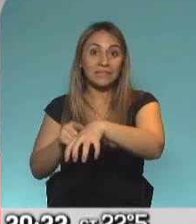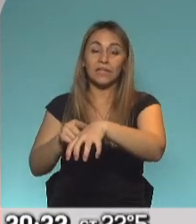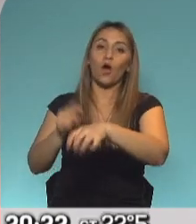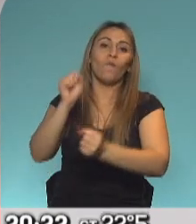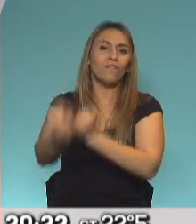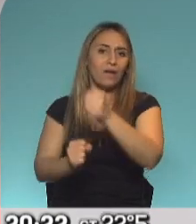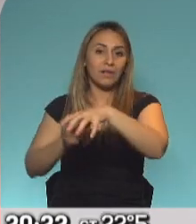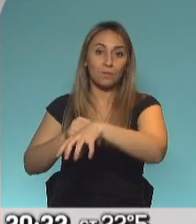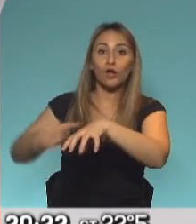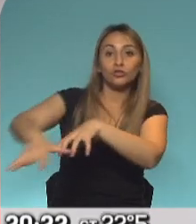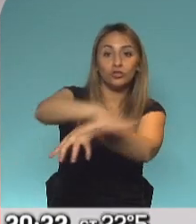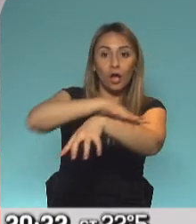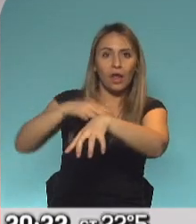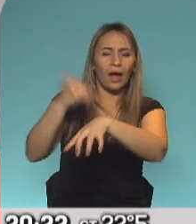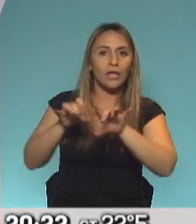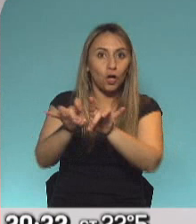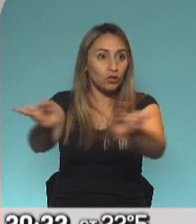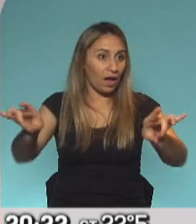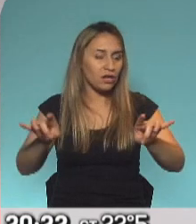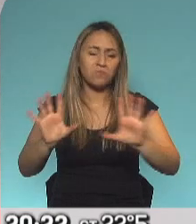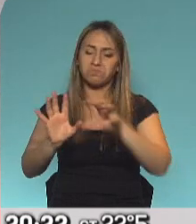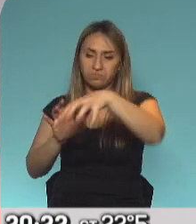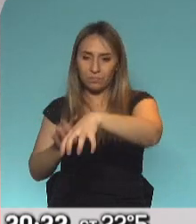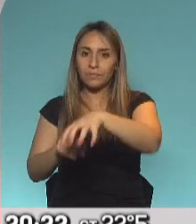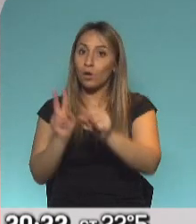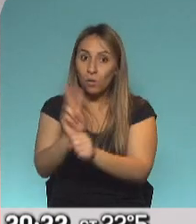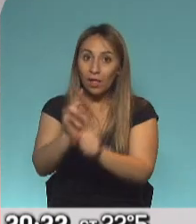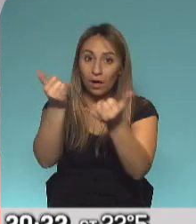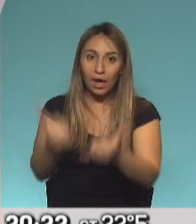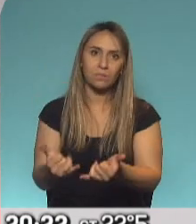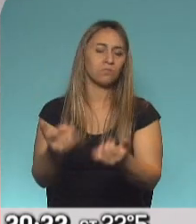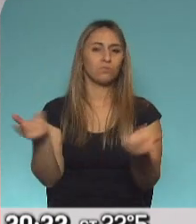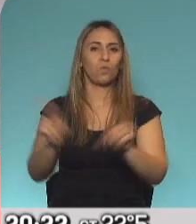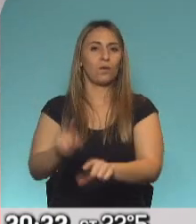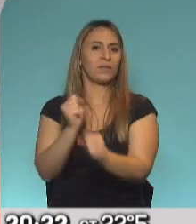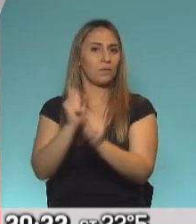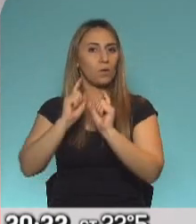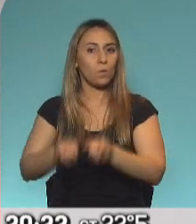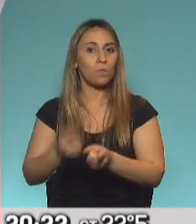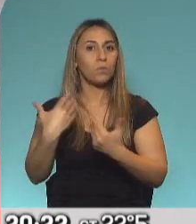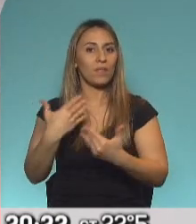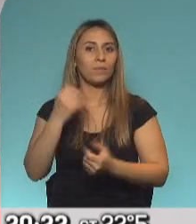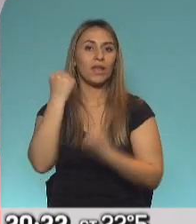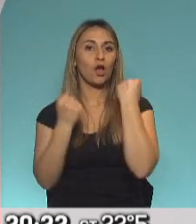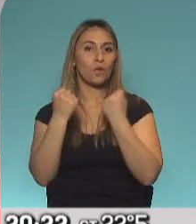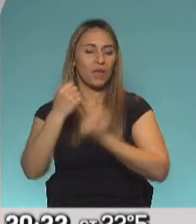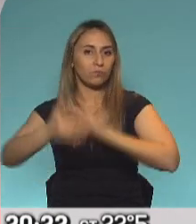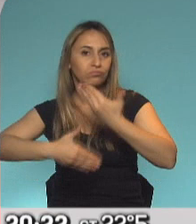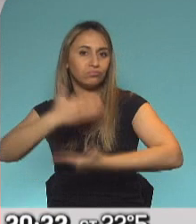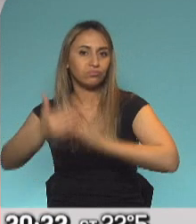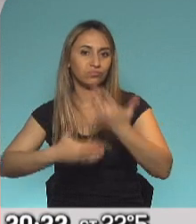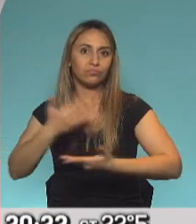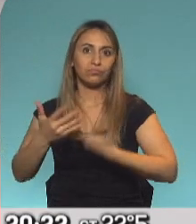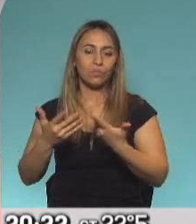de los empresarios, del Estado, de que se podía trabajar y que se podía reanudar la actividad productiva y comercial aún conviviendo